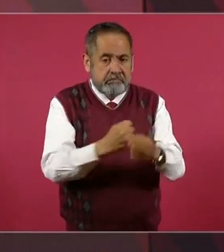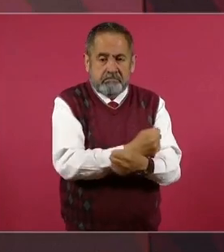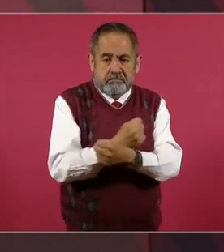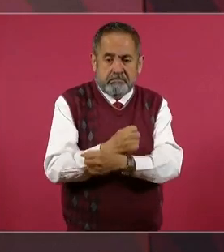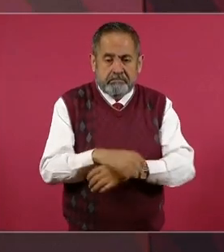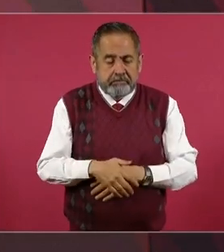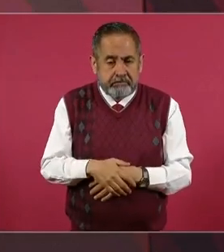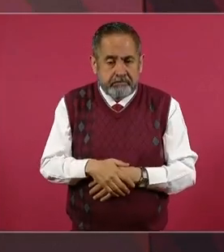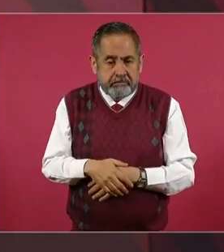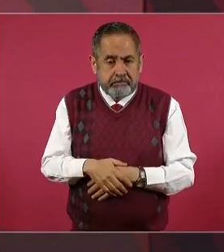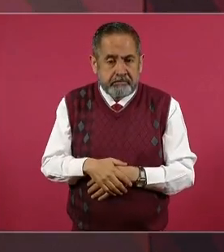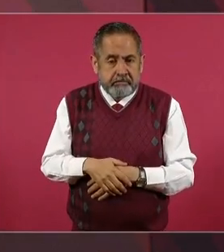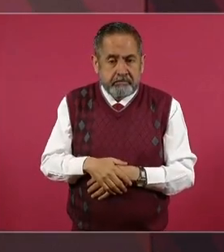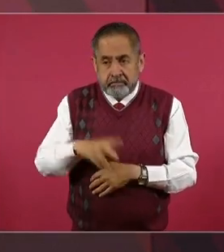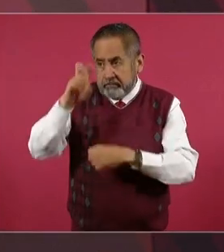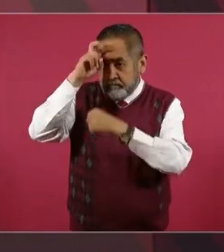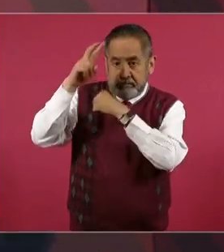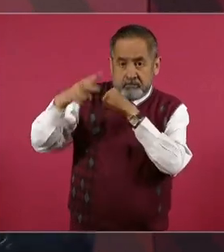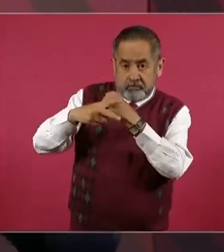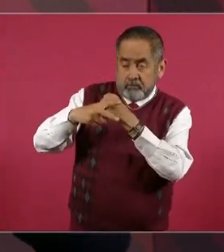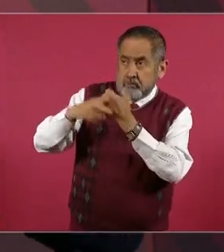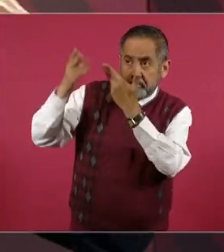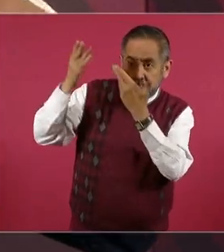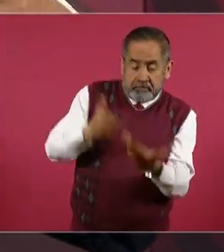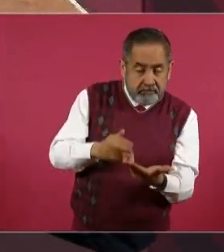Antes de la llegada de los europeos,